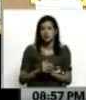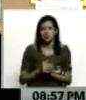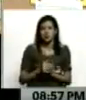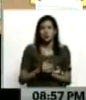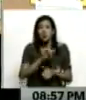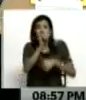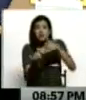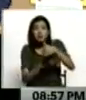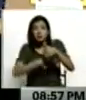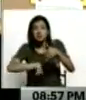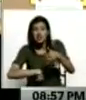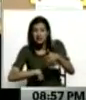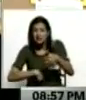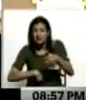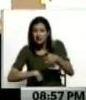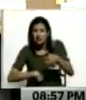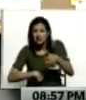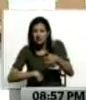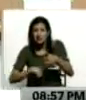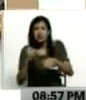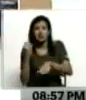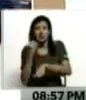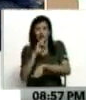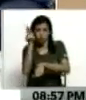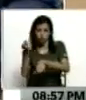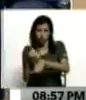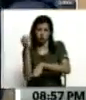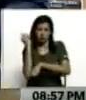más pero fíjate un vicepresidente